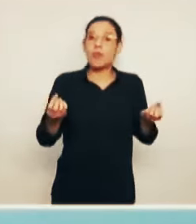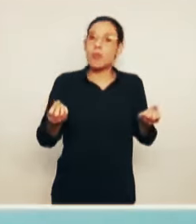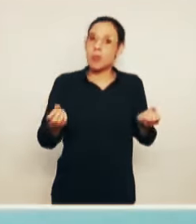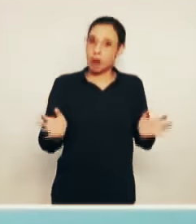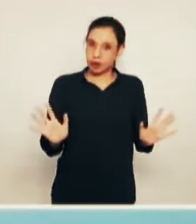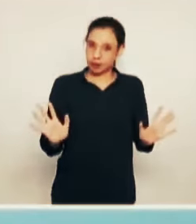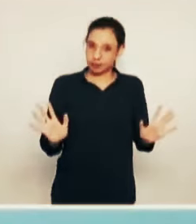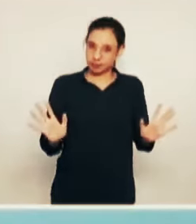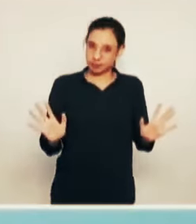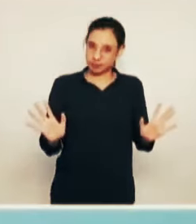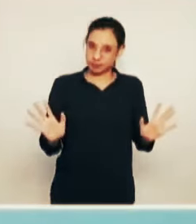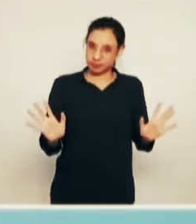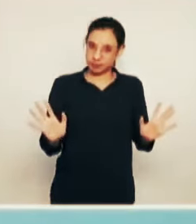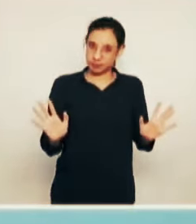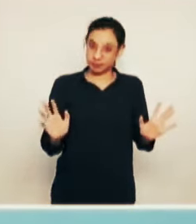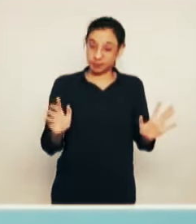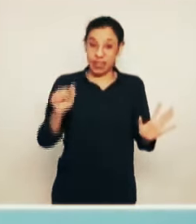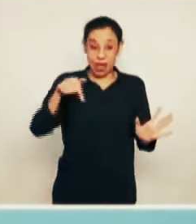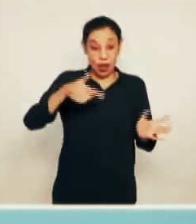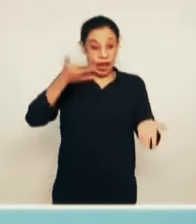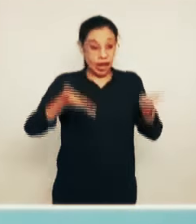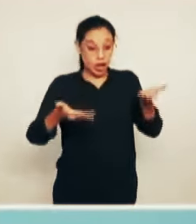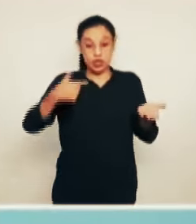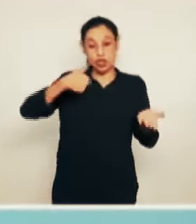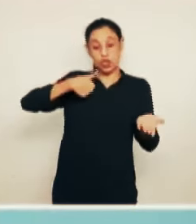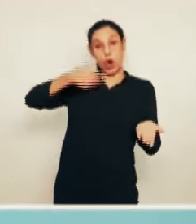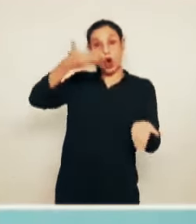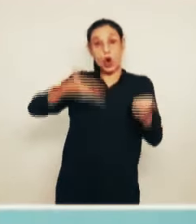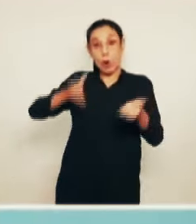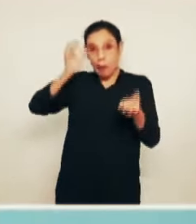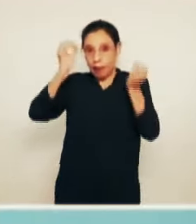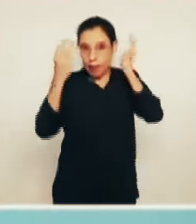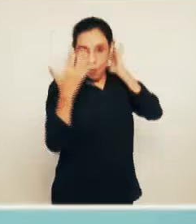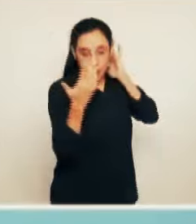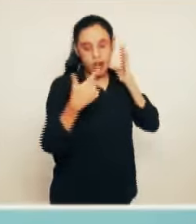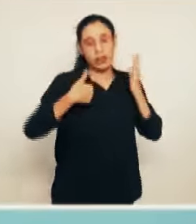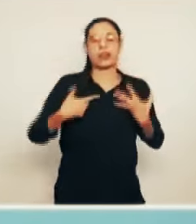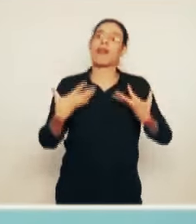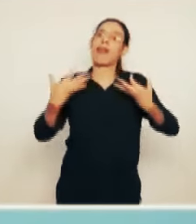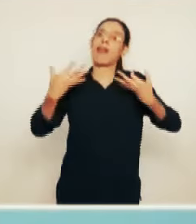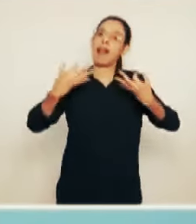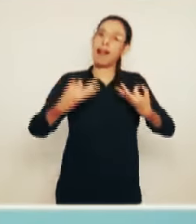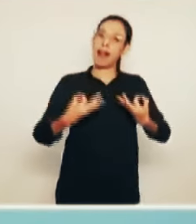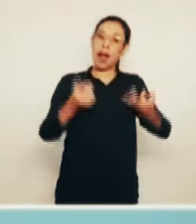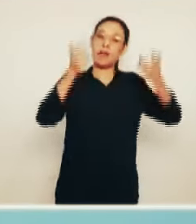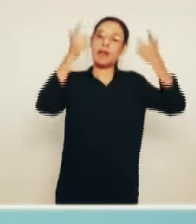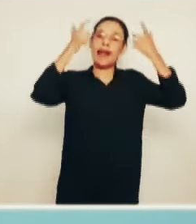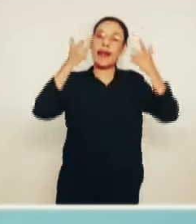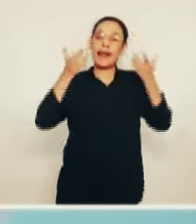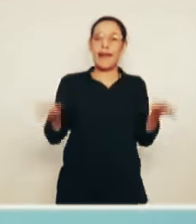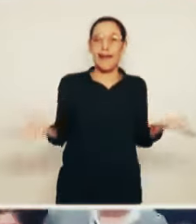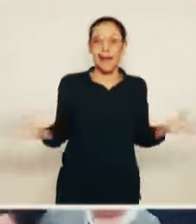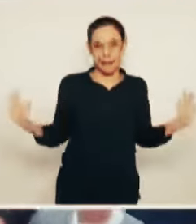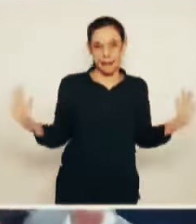convendrán que después de este presidente soy la condesa María Eugenia de Chicoff, ¿no?